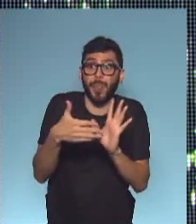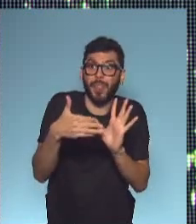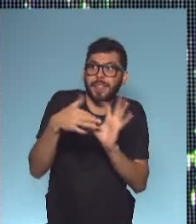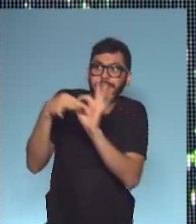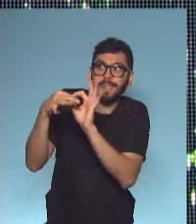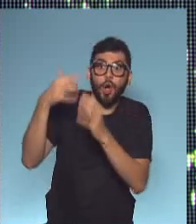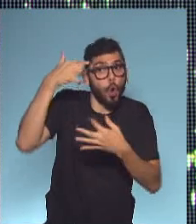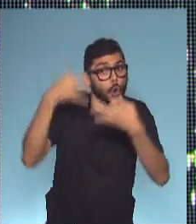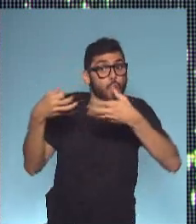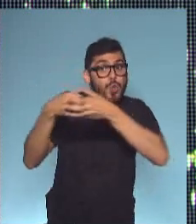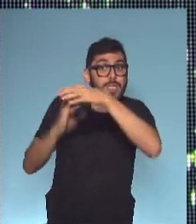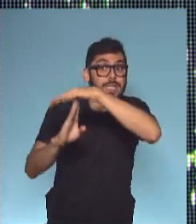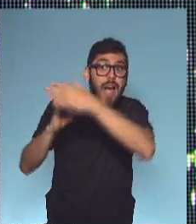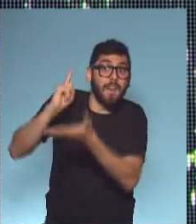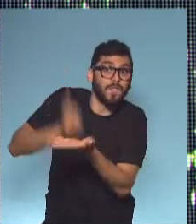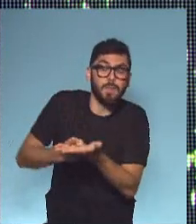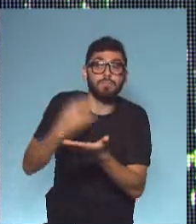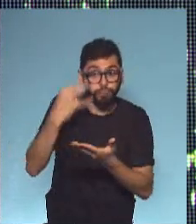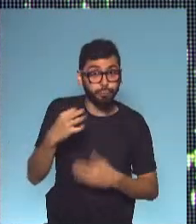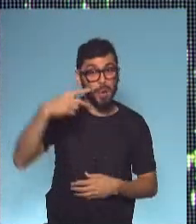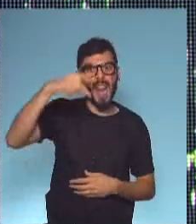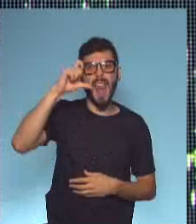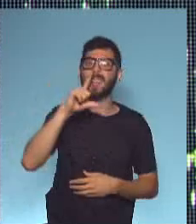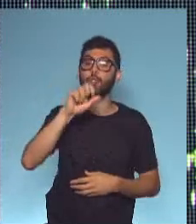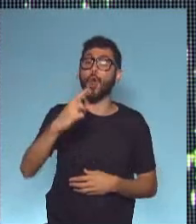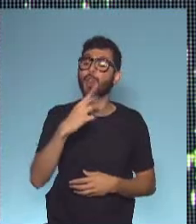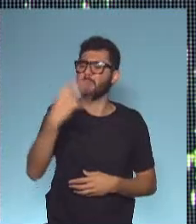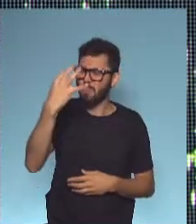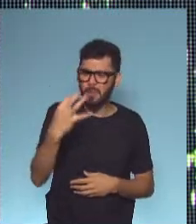Corte Suprema, que Néstor Espósito acaba de decir que lo conoceremos el viernes de esta semana.